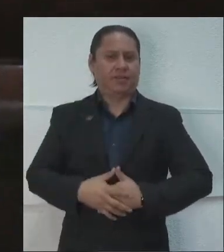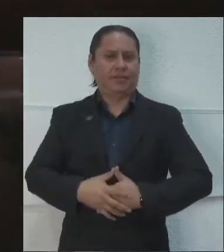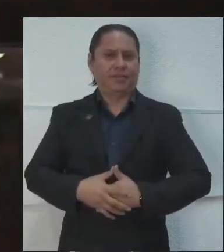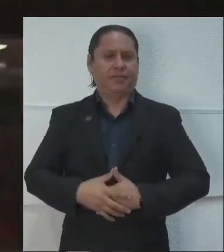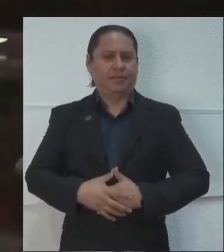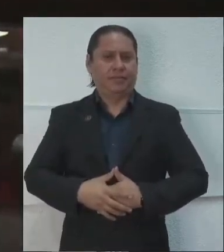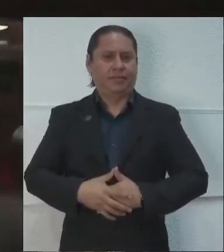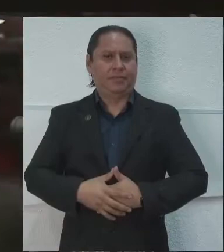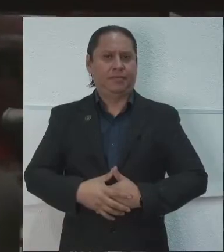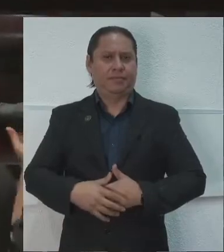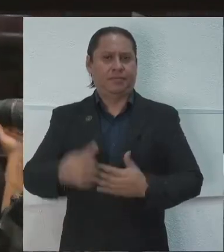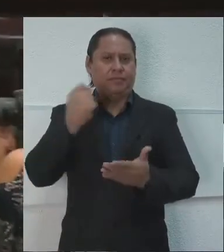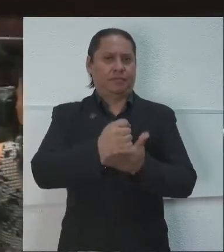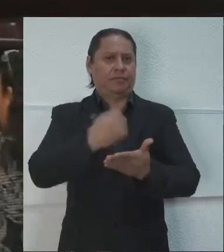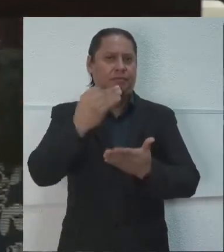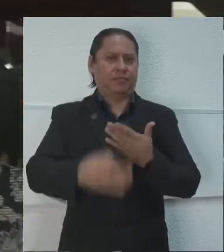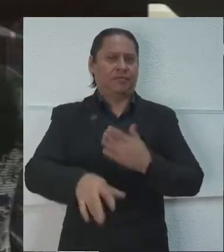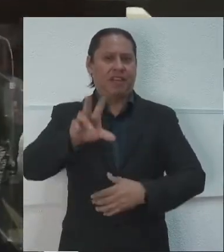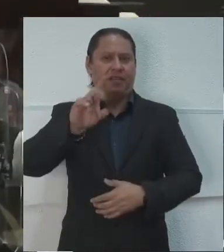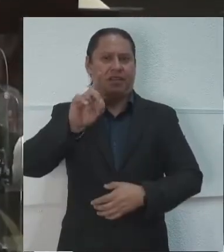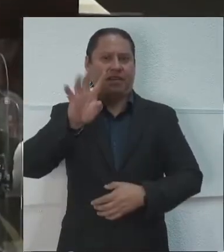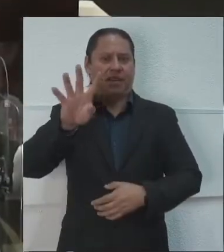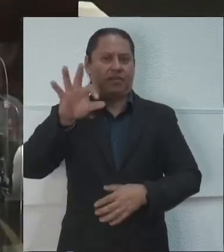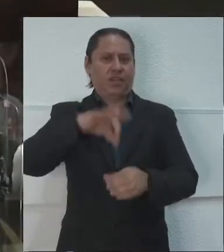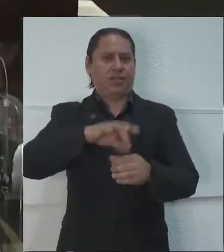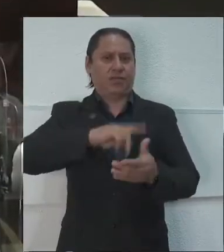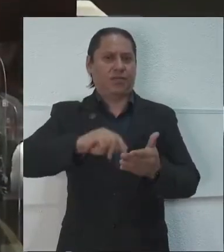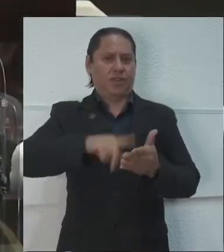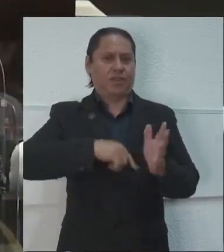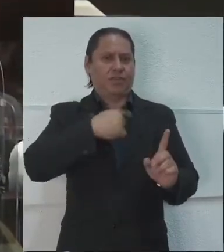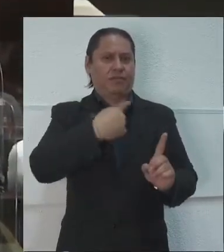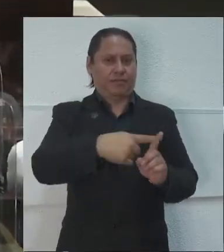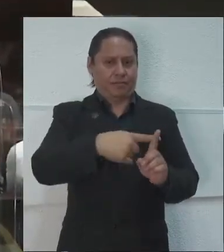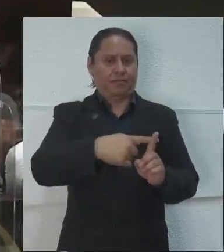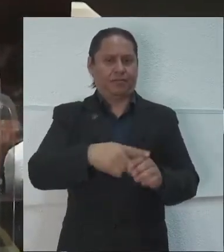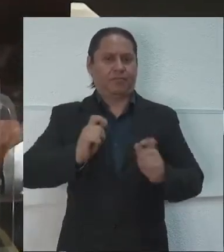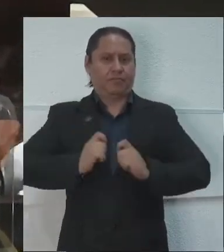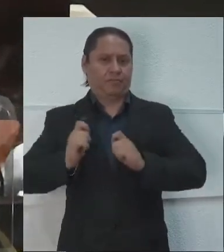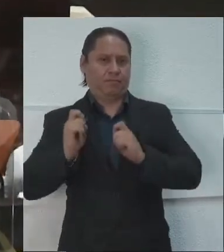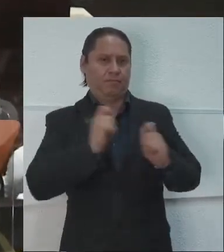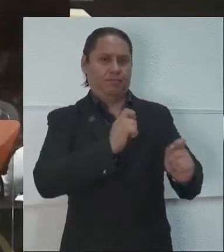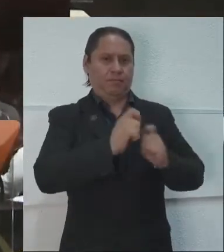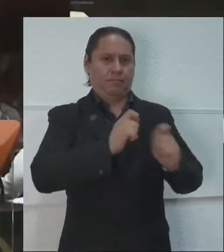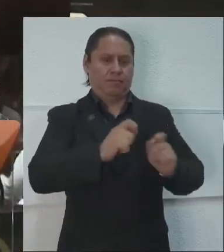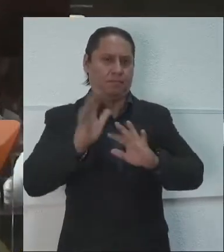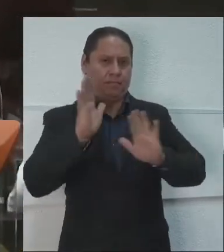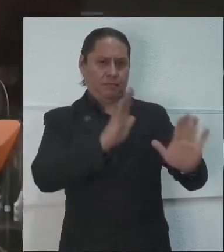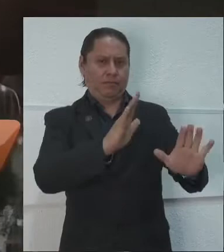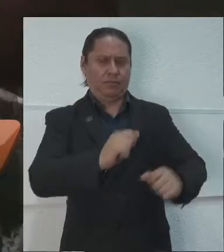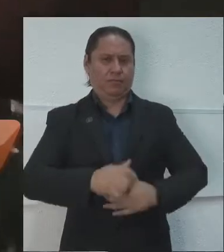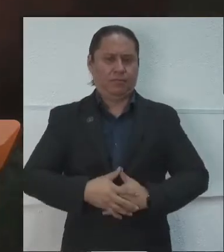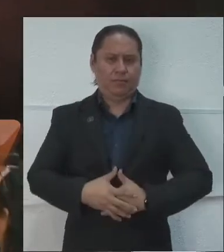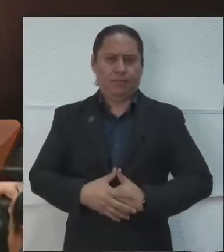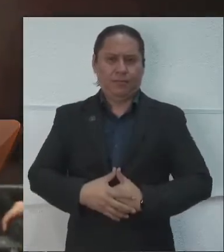secretaria. Aprobado con 34 votos. Córranse los trámites legislativos correspondientes.